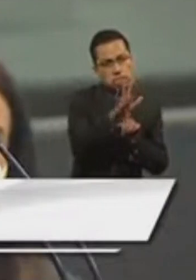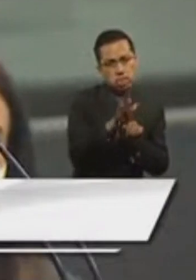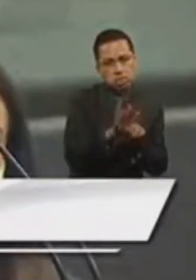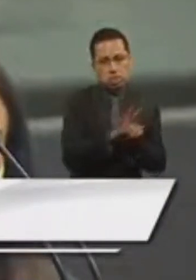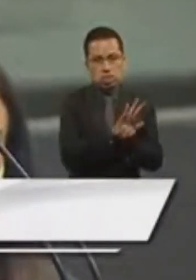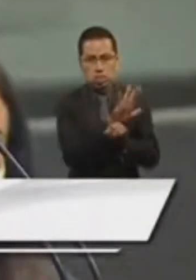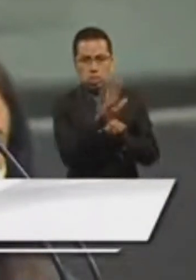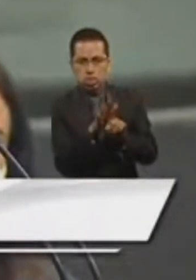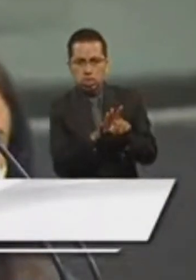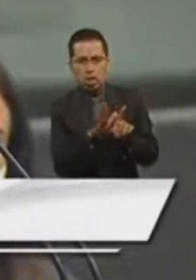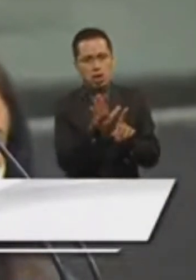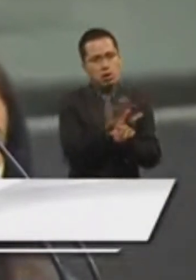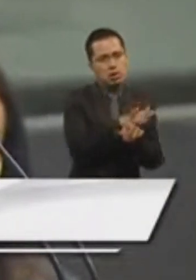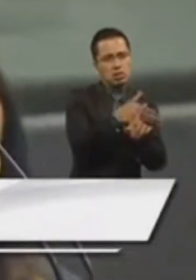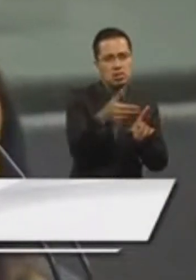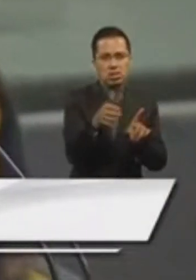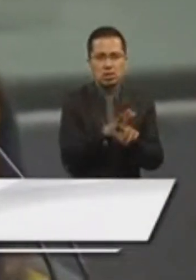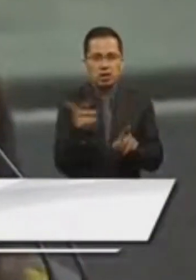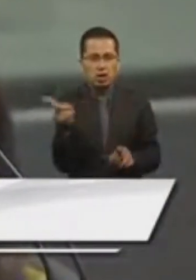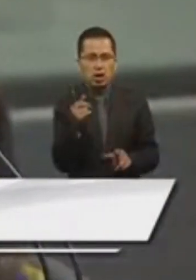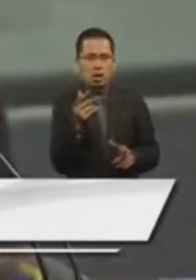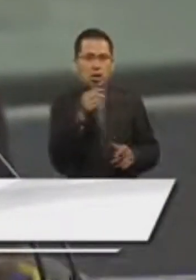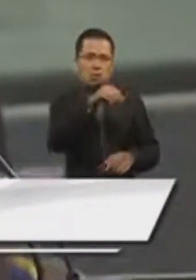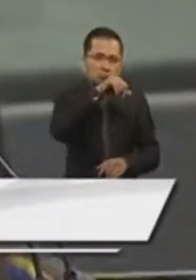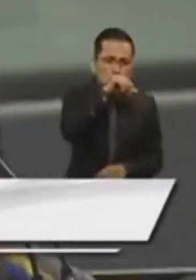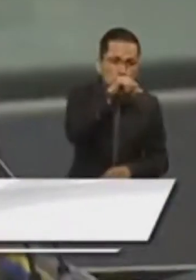la hipocresía.